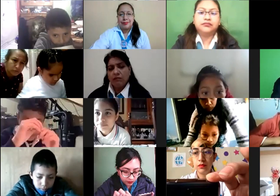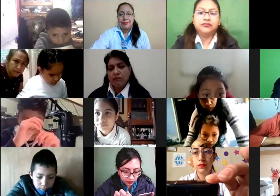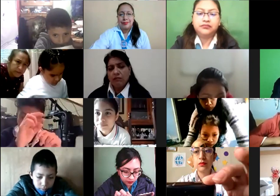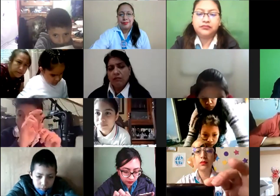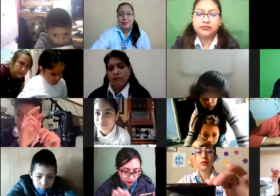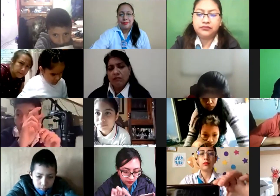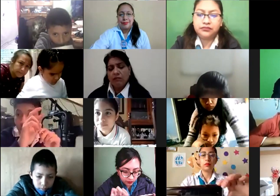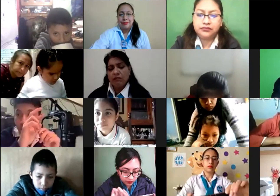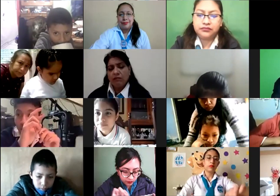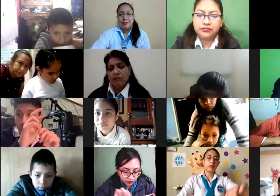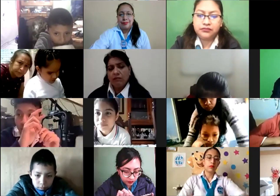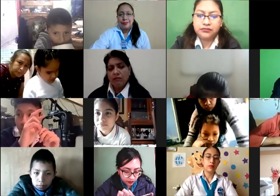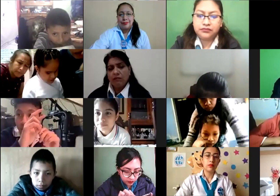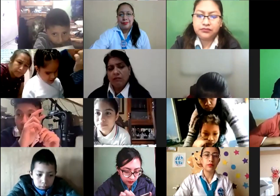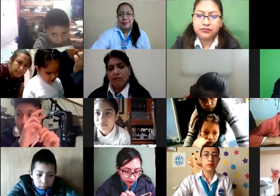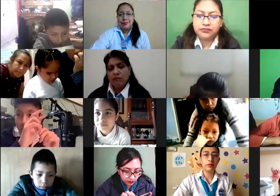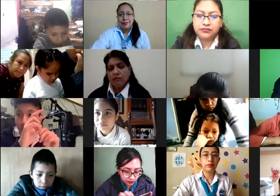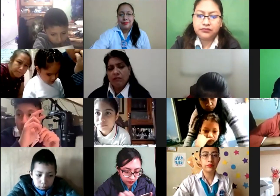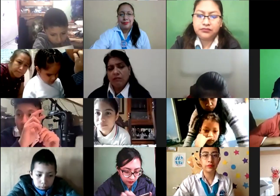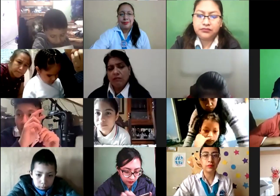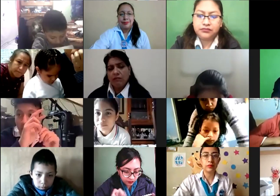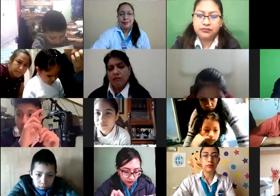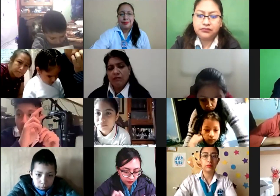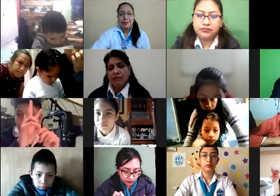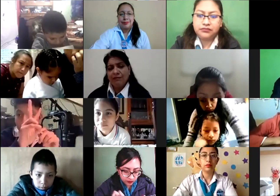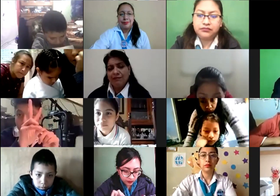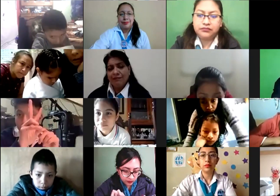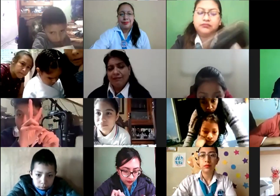¿Cómo hace uno para ingresar? ¡No hay nada!